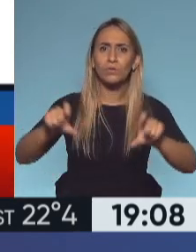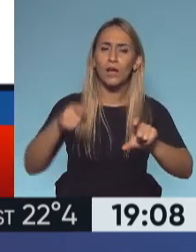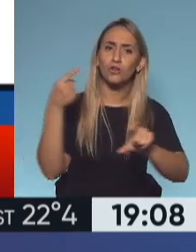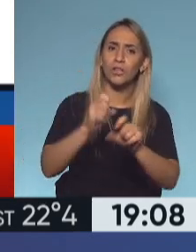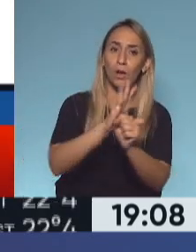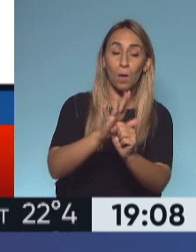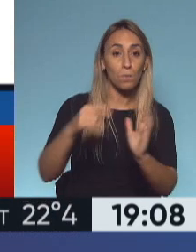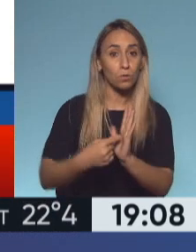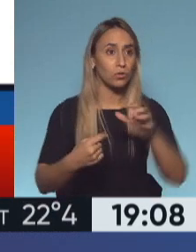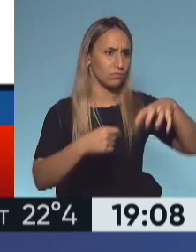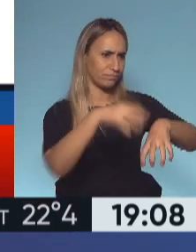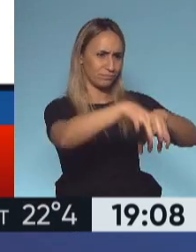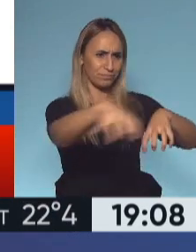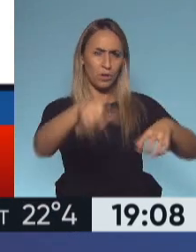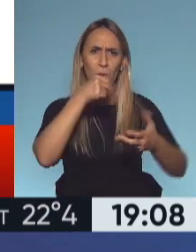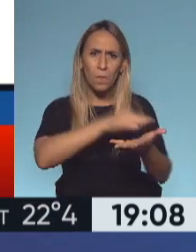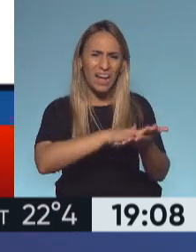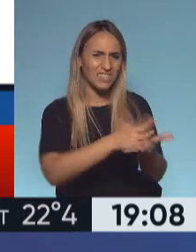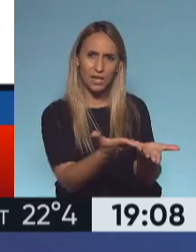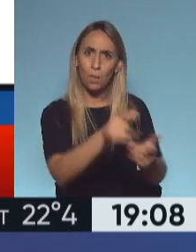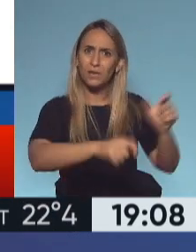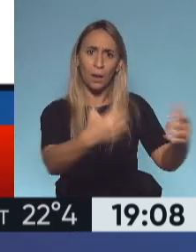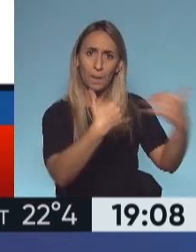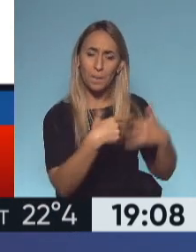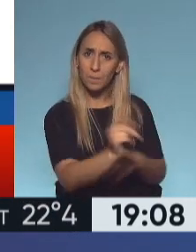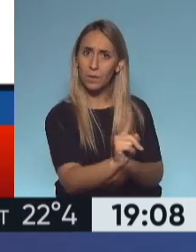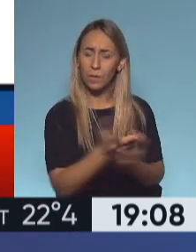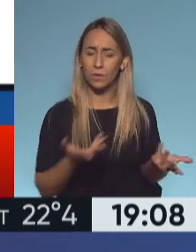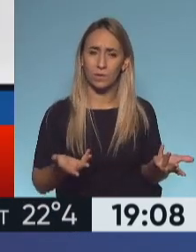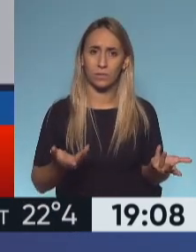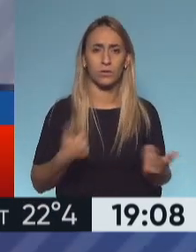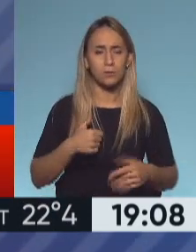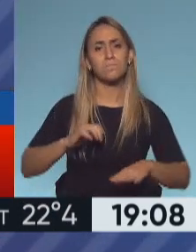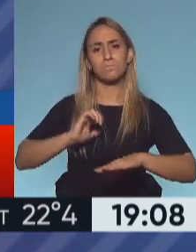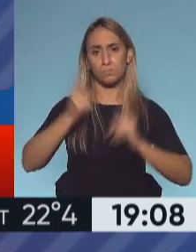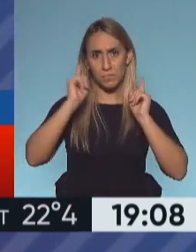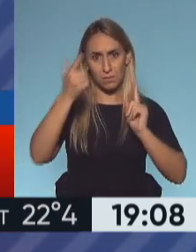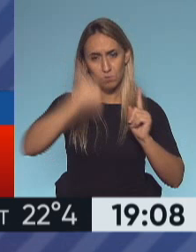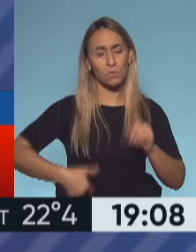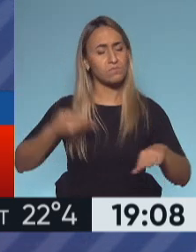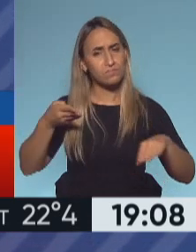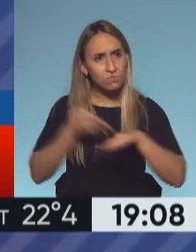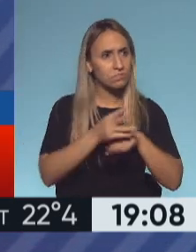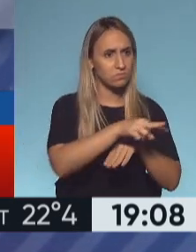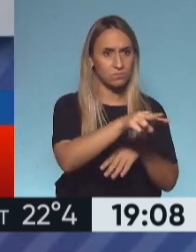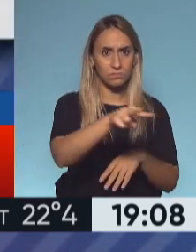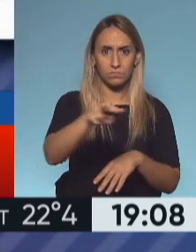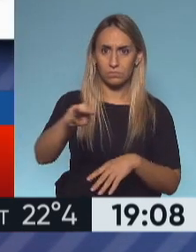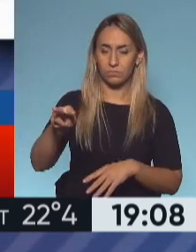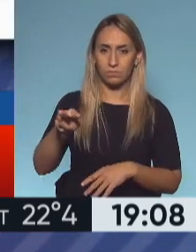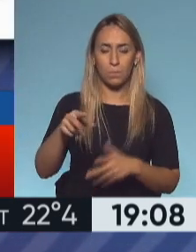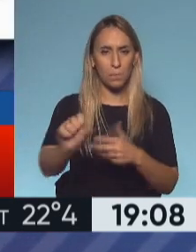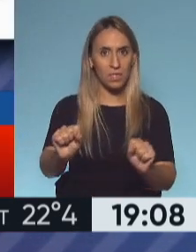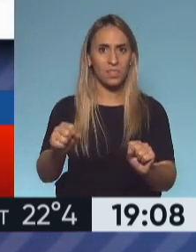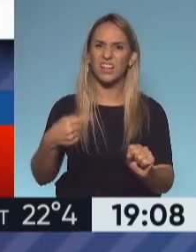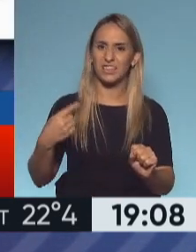vacunación vacíos. Vine personalmente a ver qué estaba pasando. Bueno, ahí abre un hilo y empieza el relato de lo que